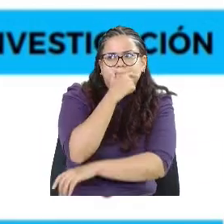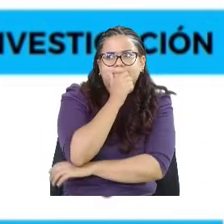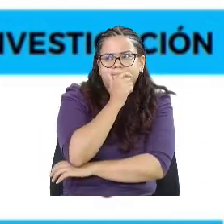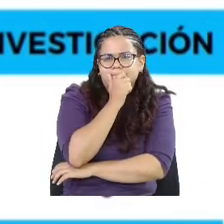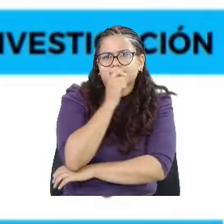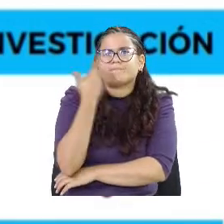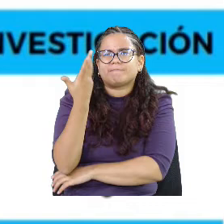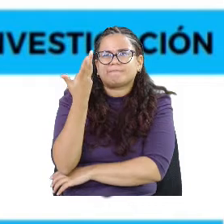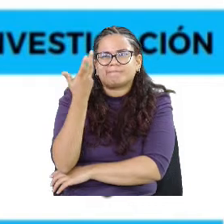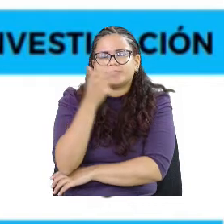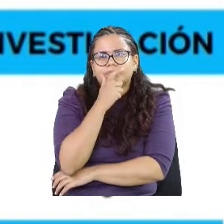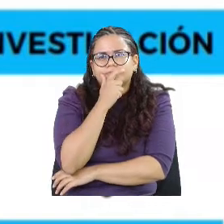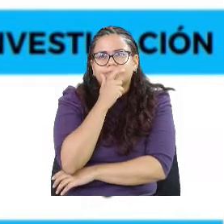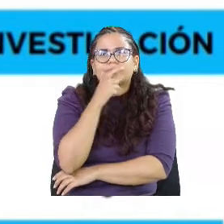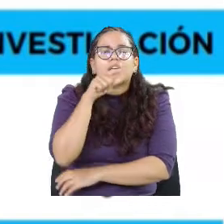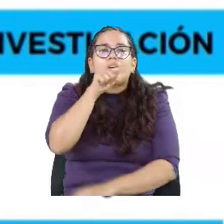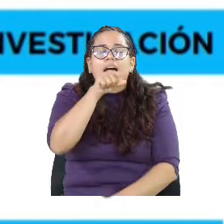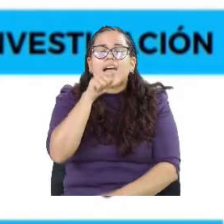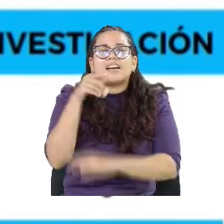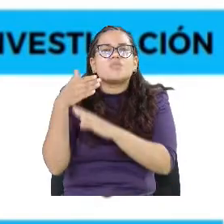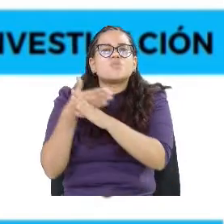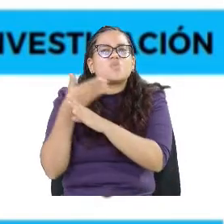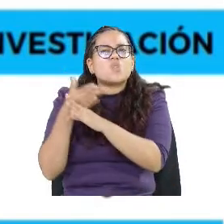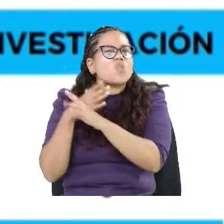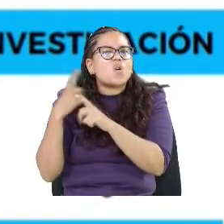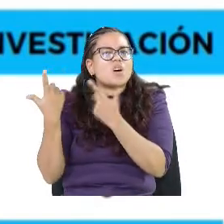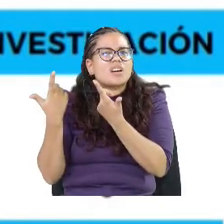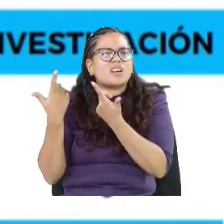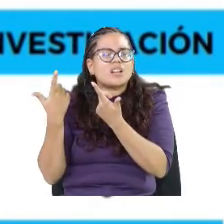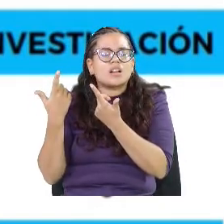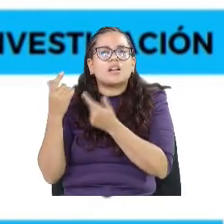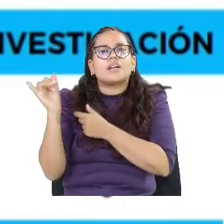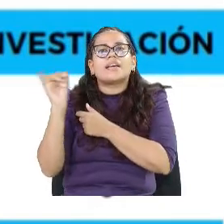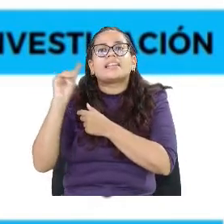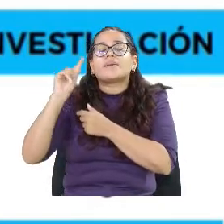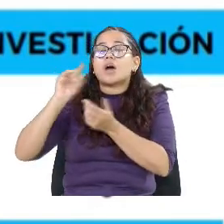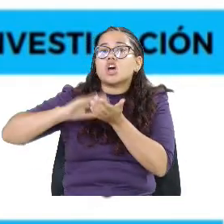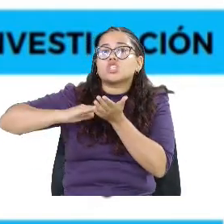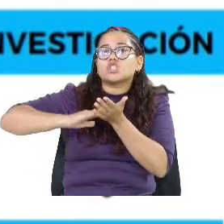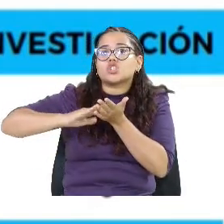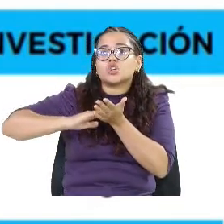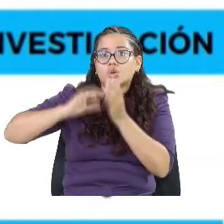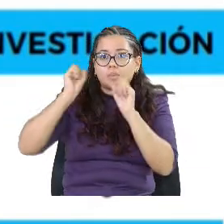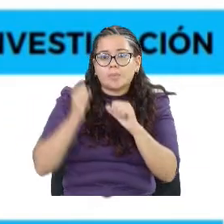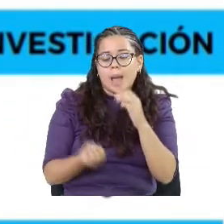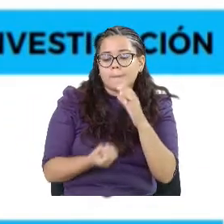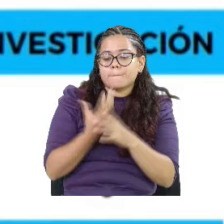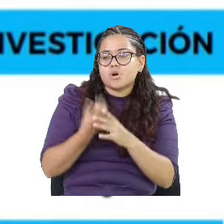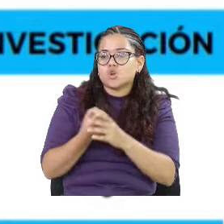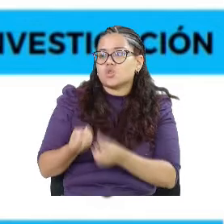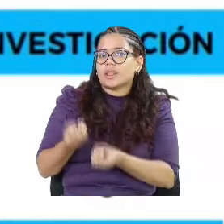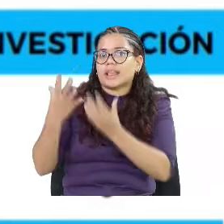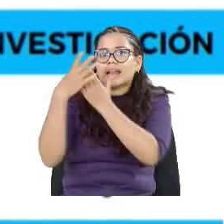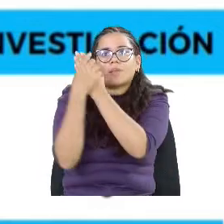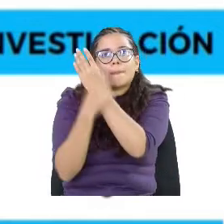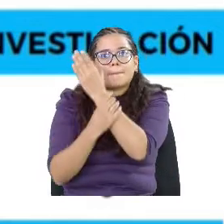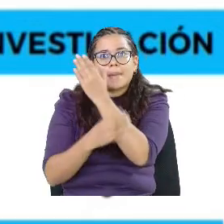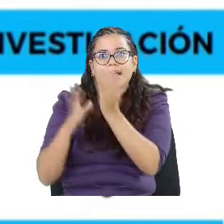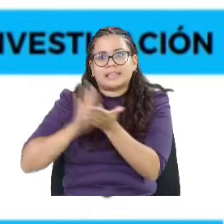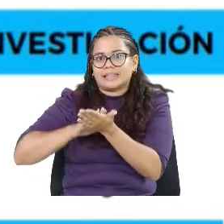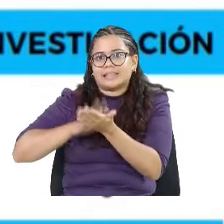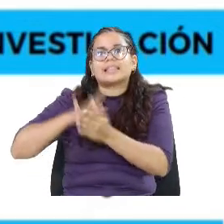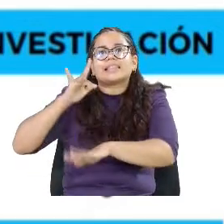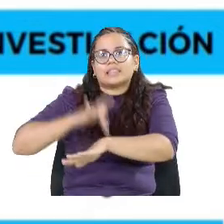estamos hablando más de problemas en las que la solución es un producto tangible. Hay que hacer esa